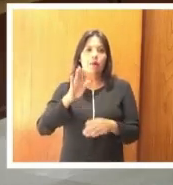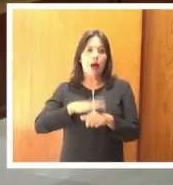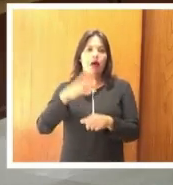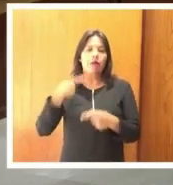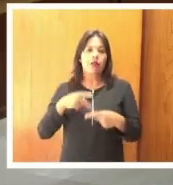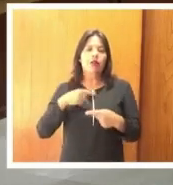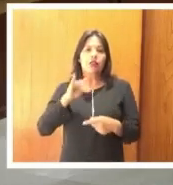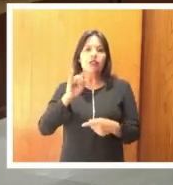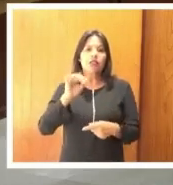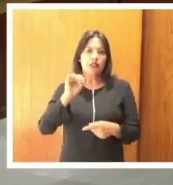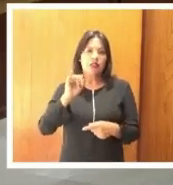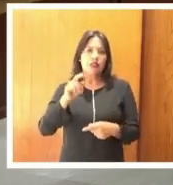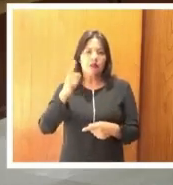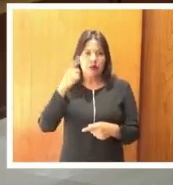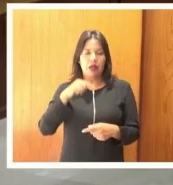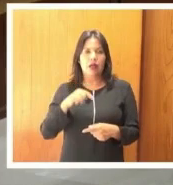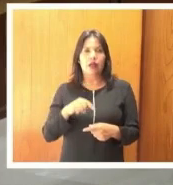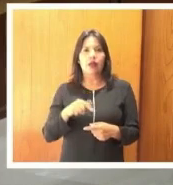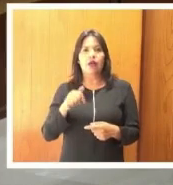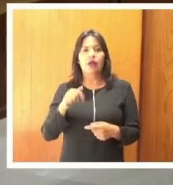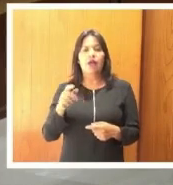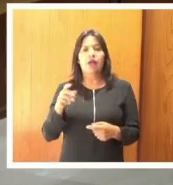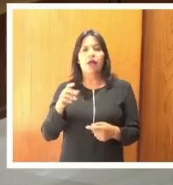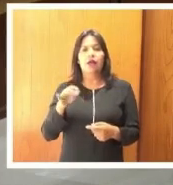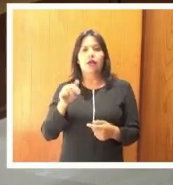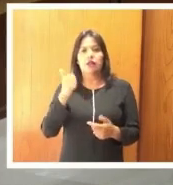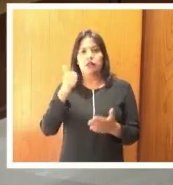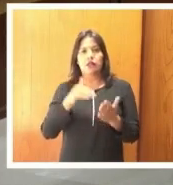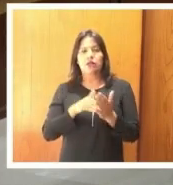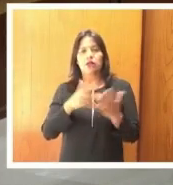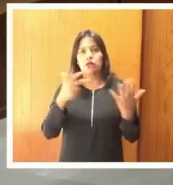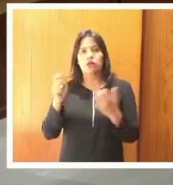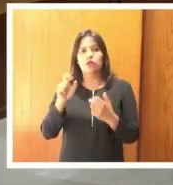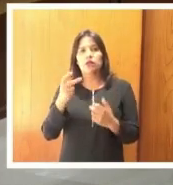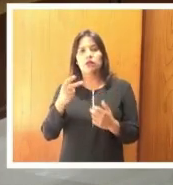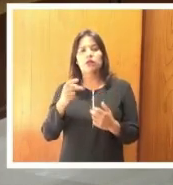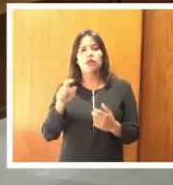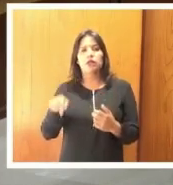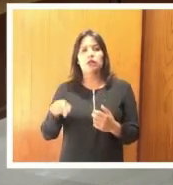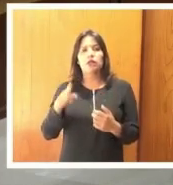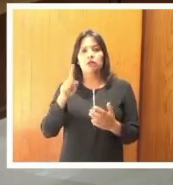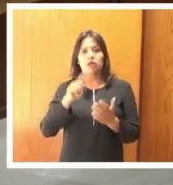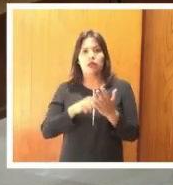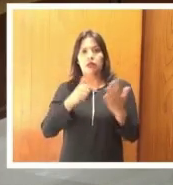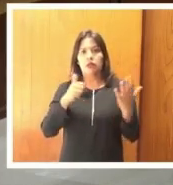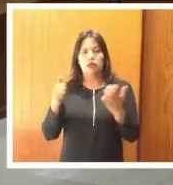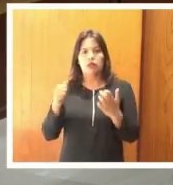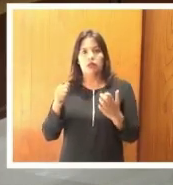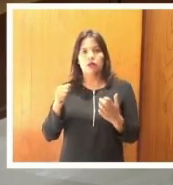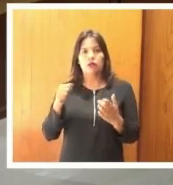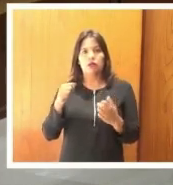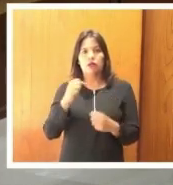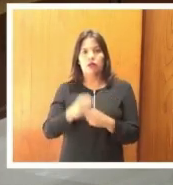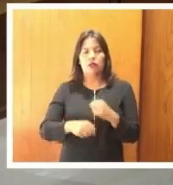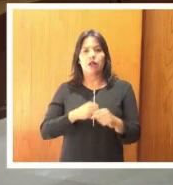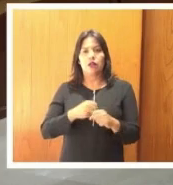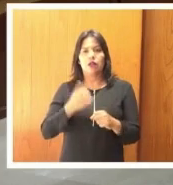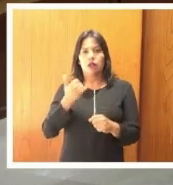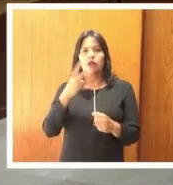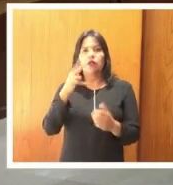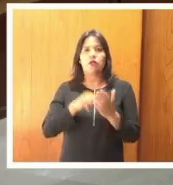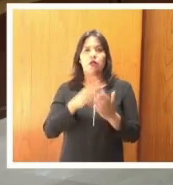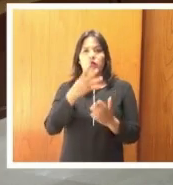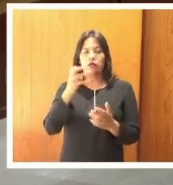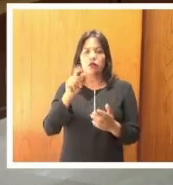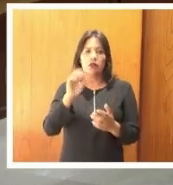de resolución del recurso de revisión 6.822 y su acumulado, el 1.600 del presente año y el